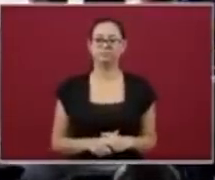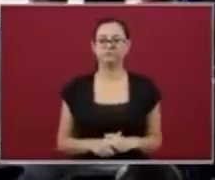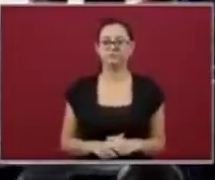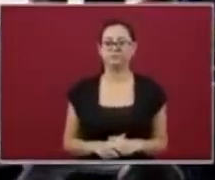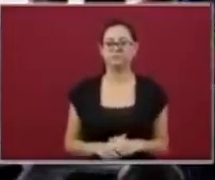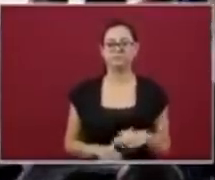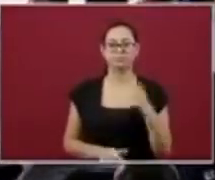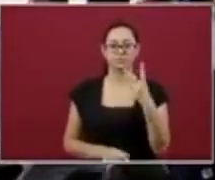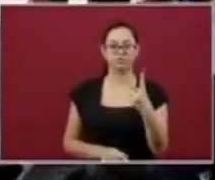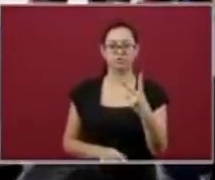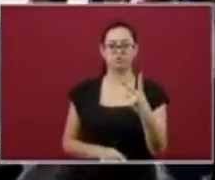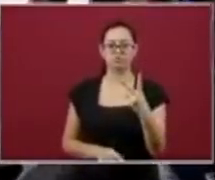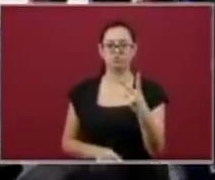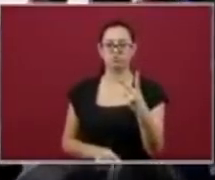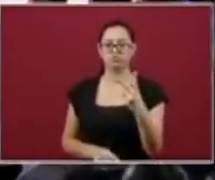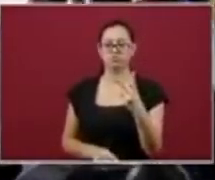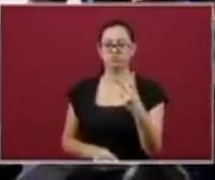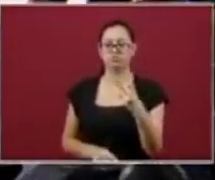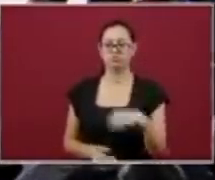Dos más, ¿no?